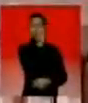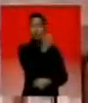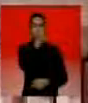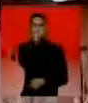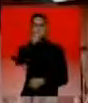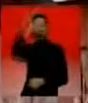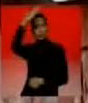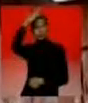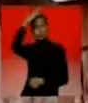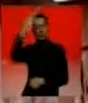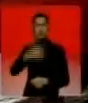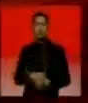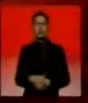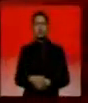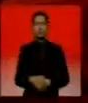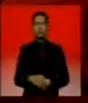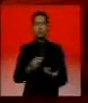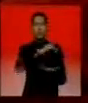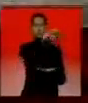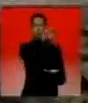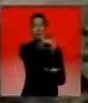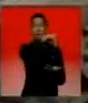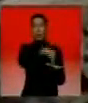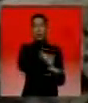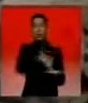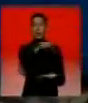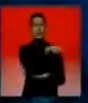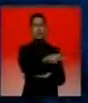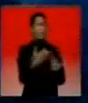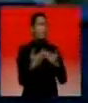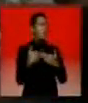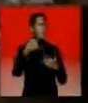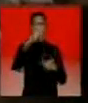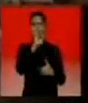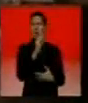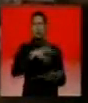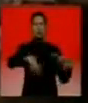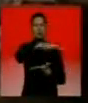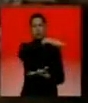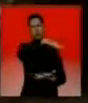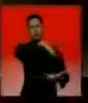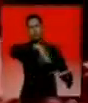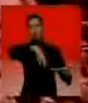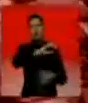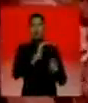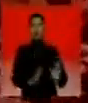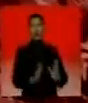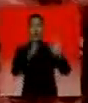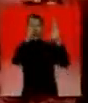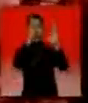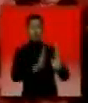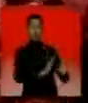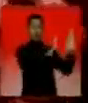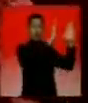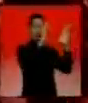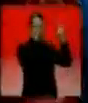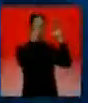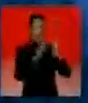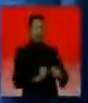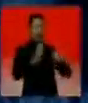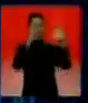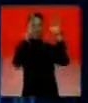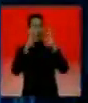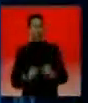Domingo. Manabí era la más afectada, con decenas de edificios caídos, muertos y